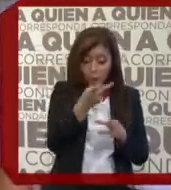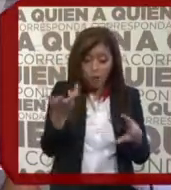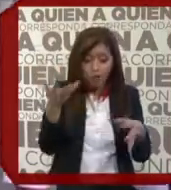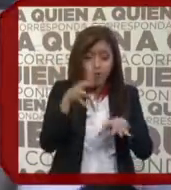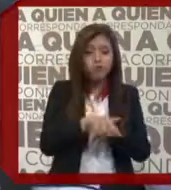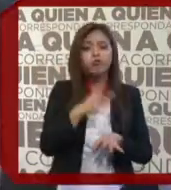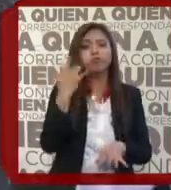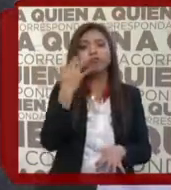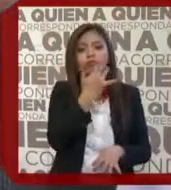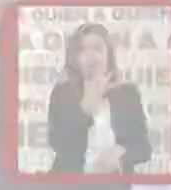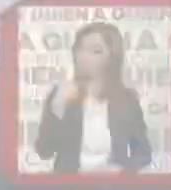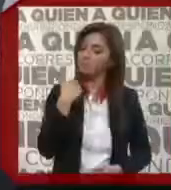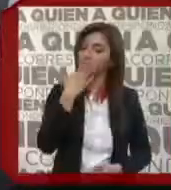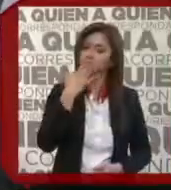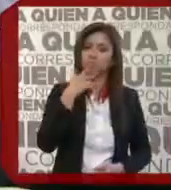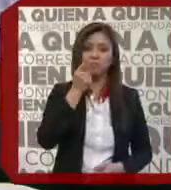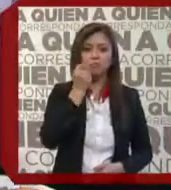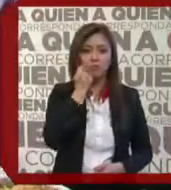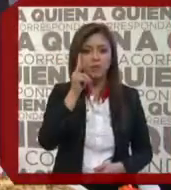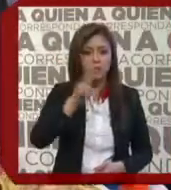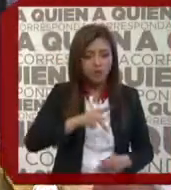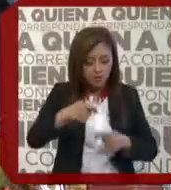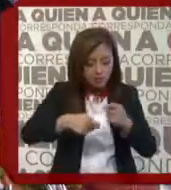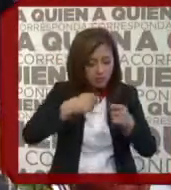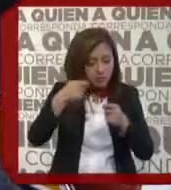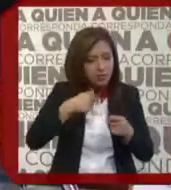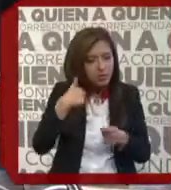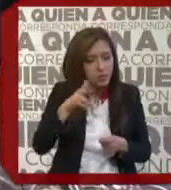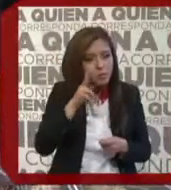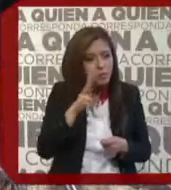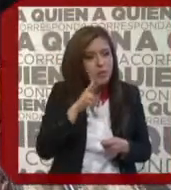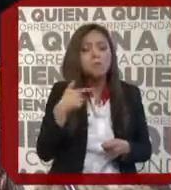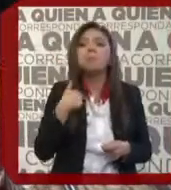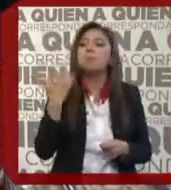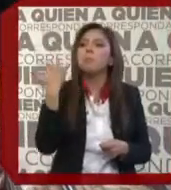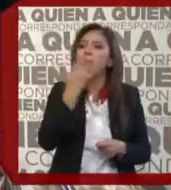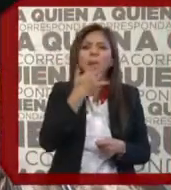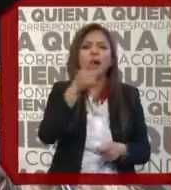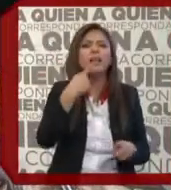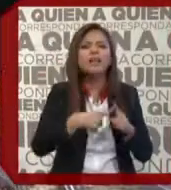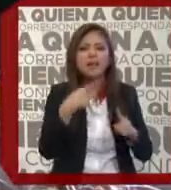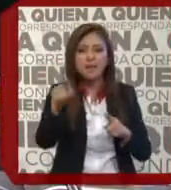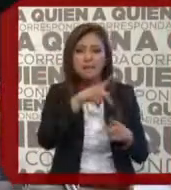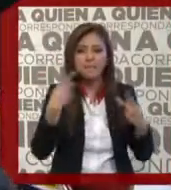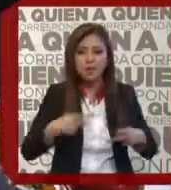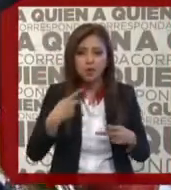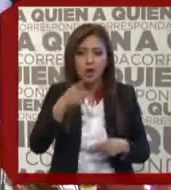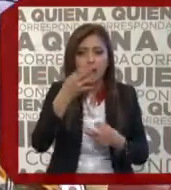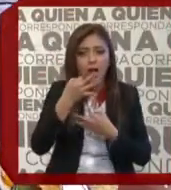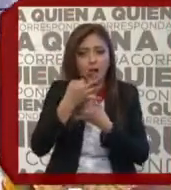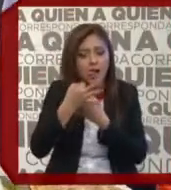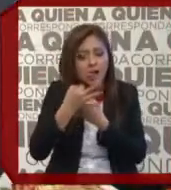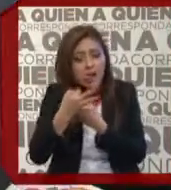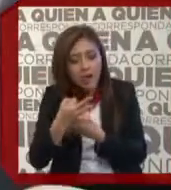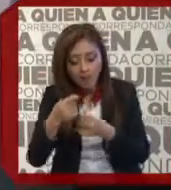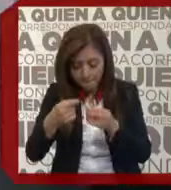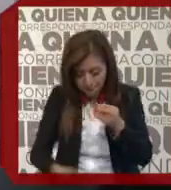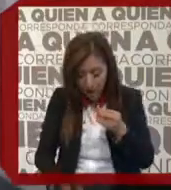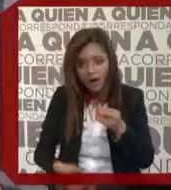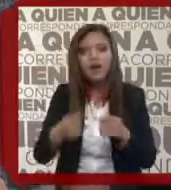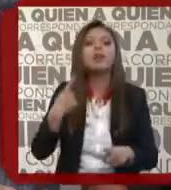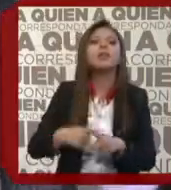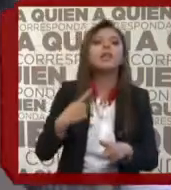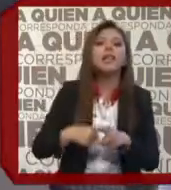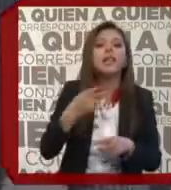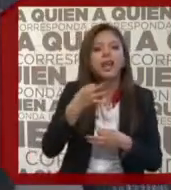ya me urge llegar al plato caliente. Oye, eso está espectacular, ¿eh? ¿A quién se le antojó en su casa? Porque se me cayó. Eso dice, ¿no? Cuando se te cae alguien se le antojó. A mí.